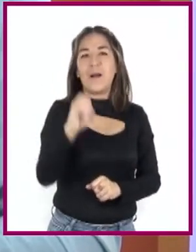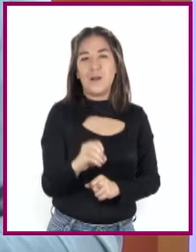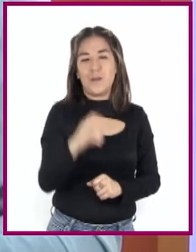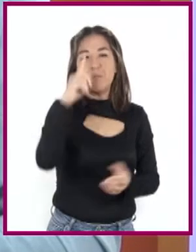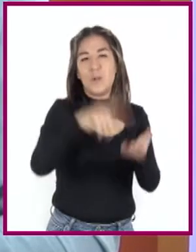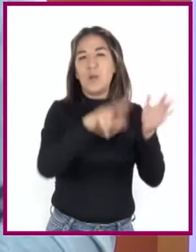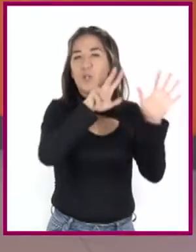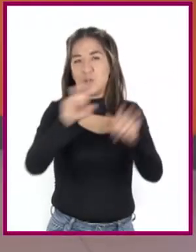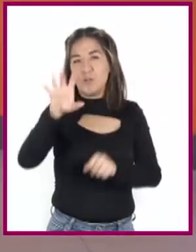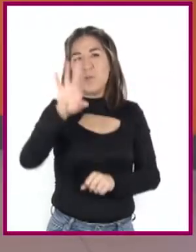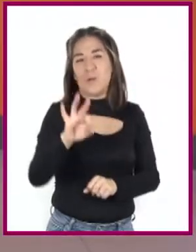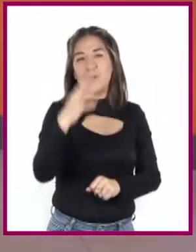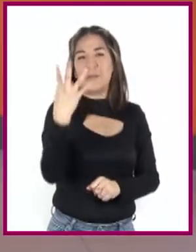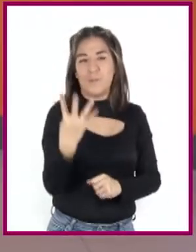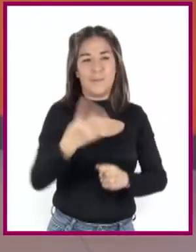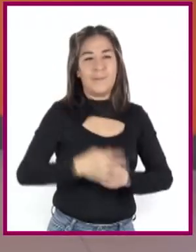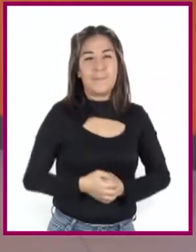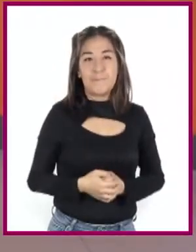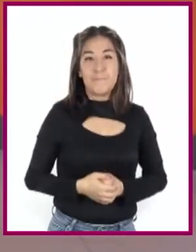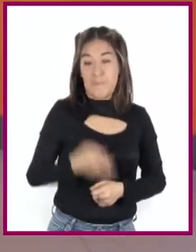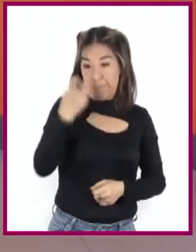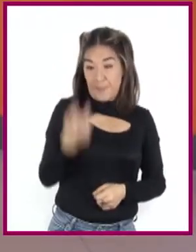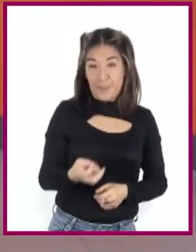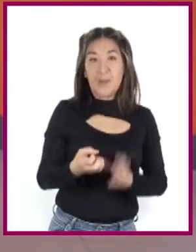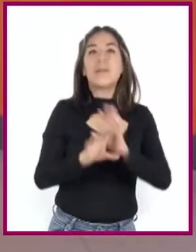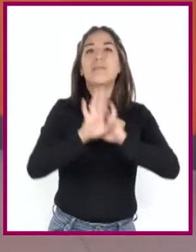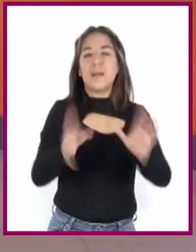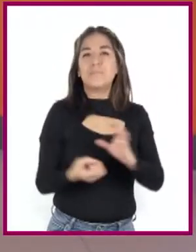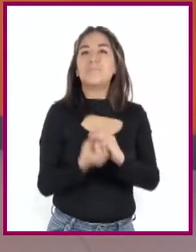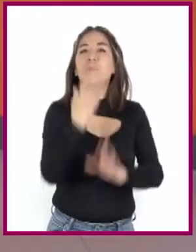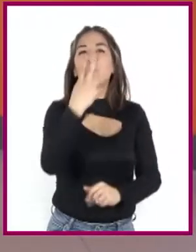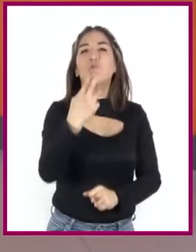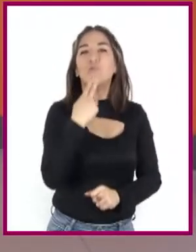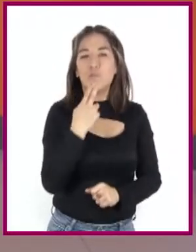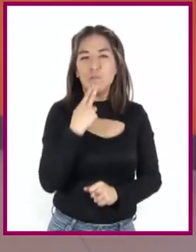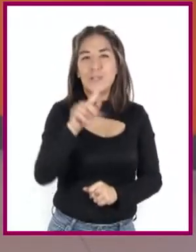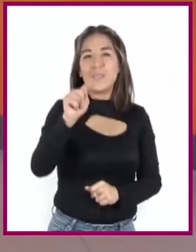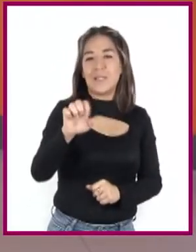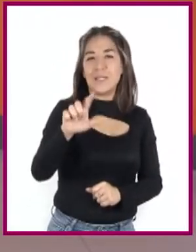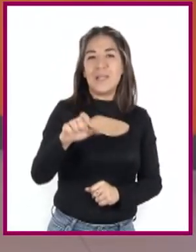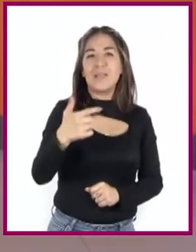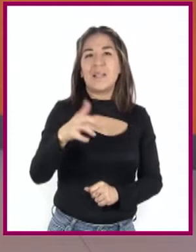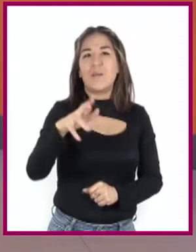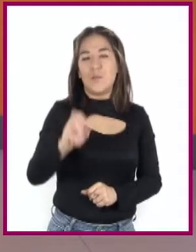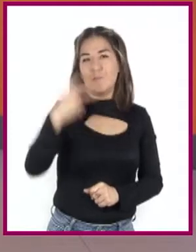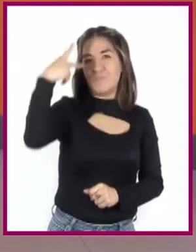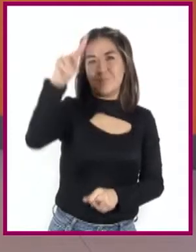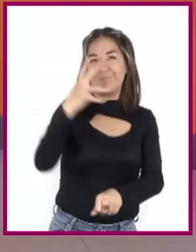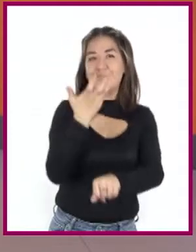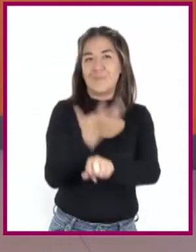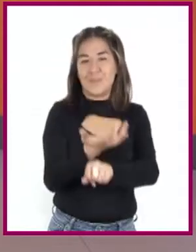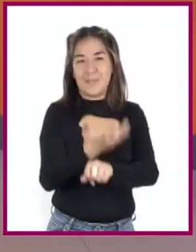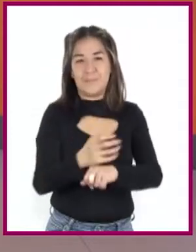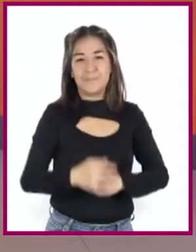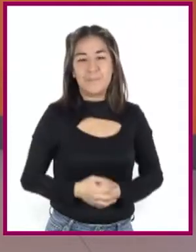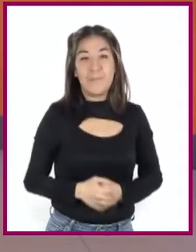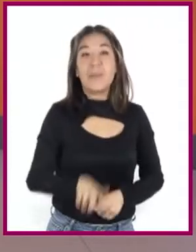1844. Así se consolidó también el uso del telégrafo en Estados Unidos.